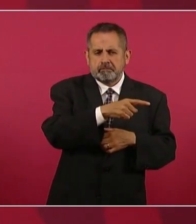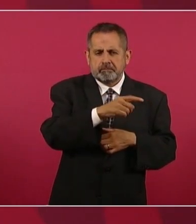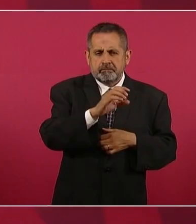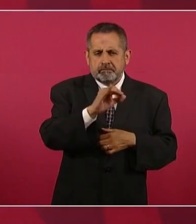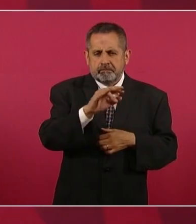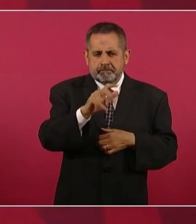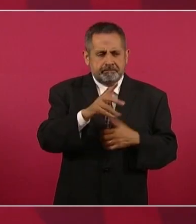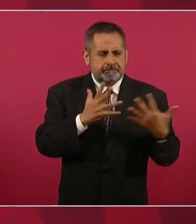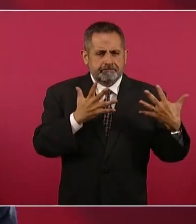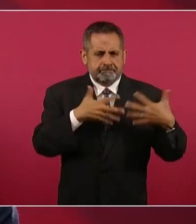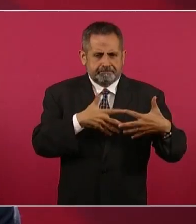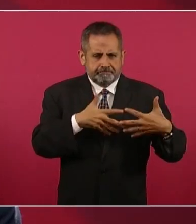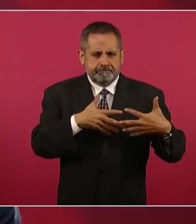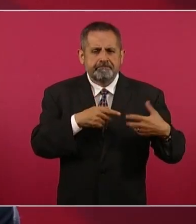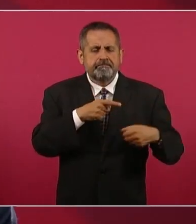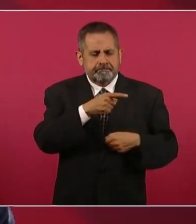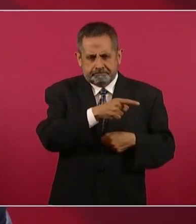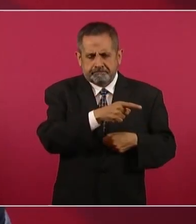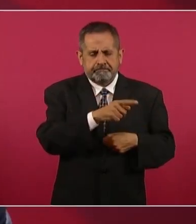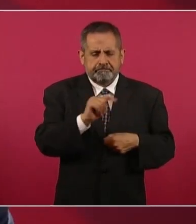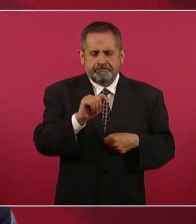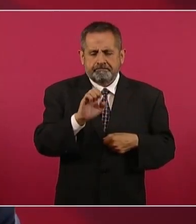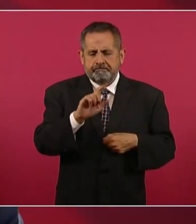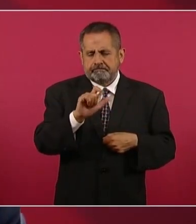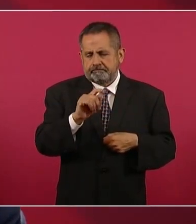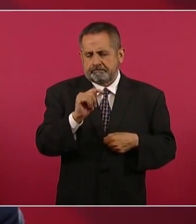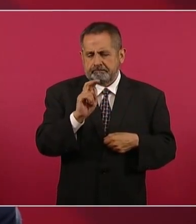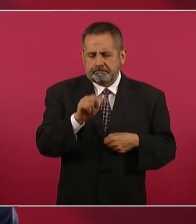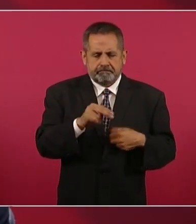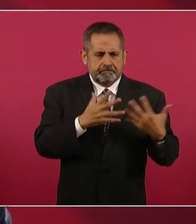Civil Teletón y